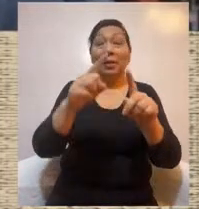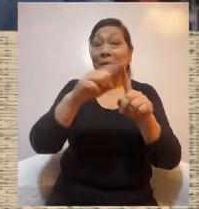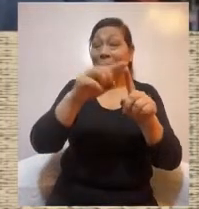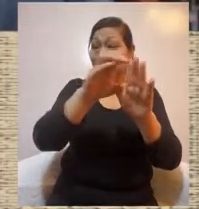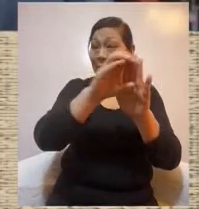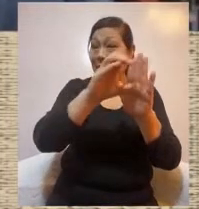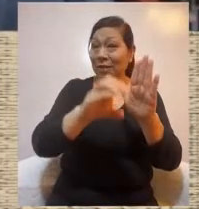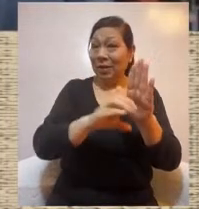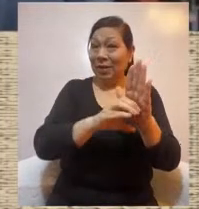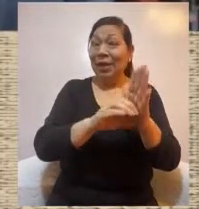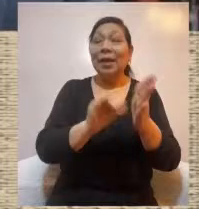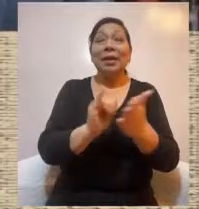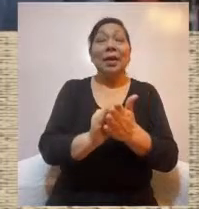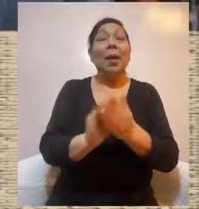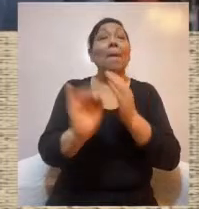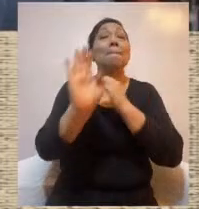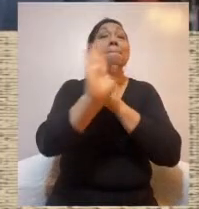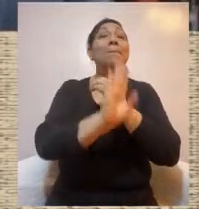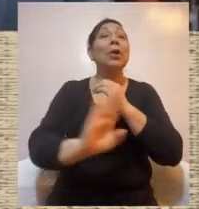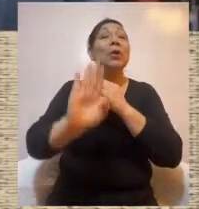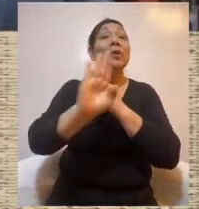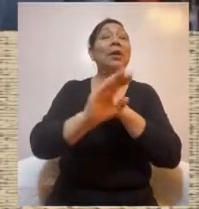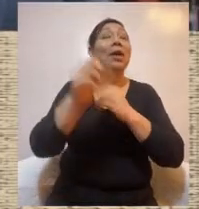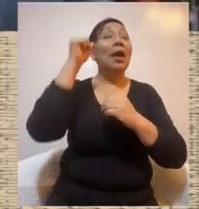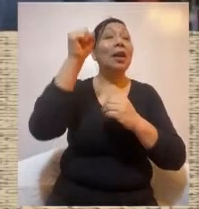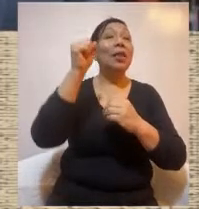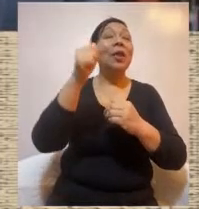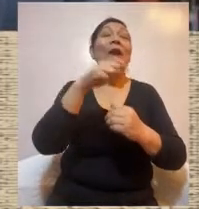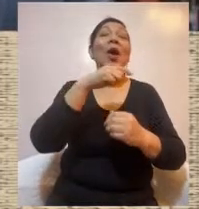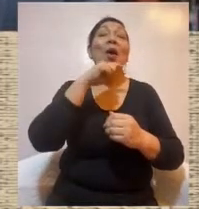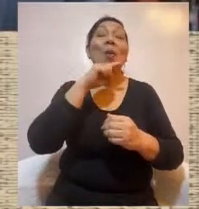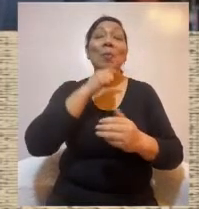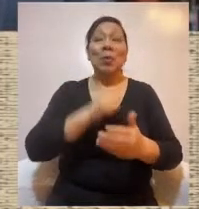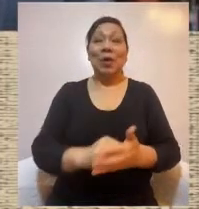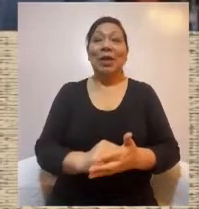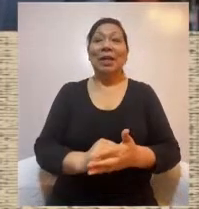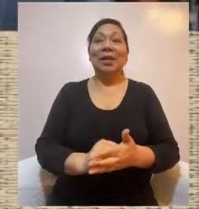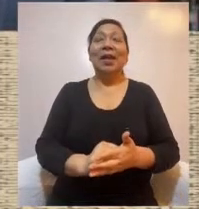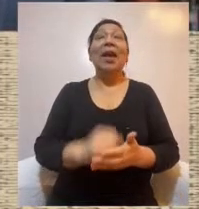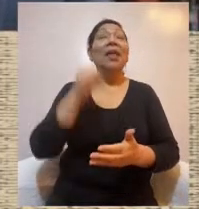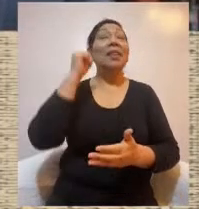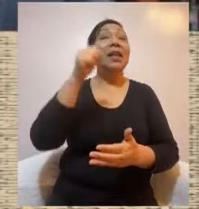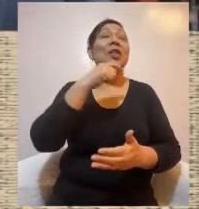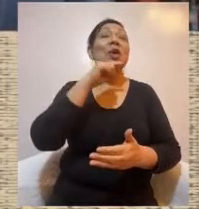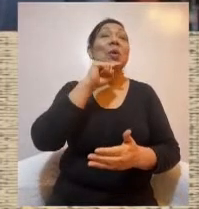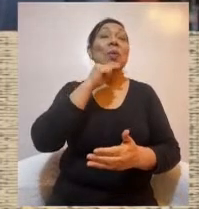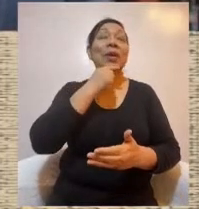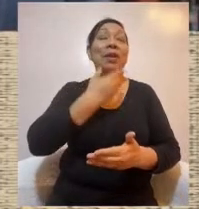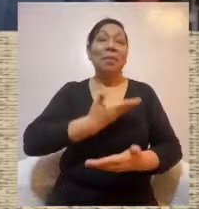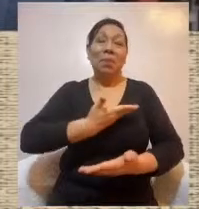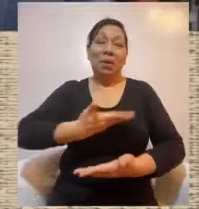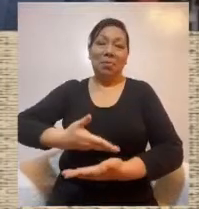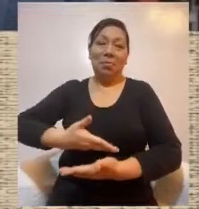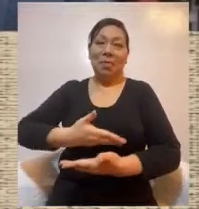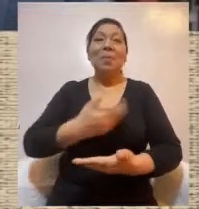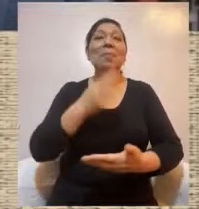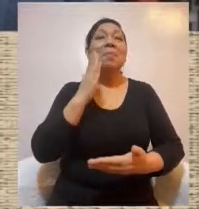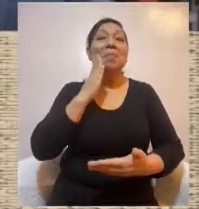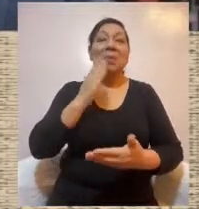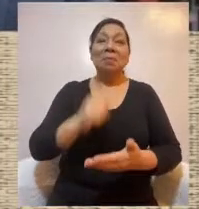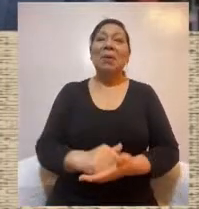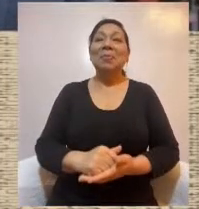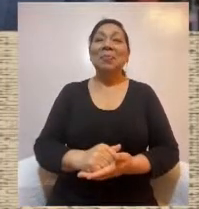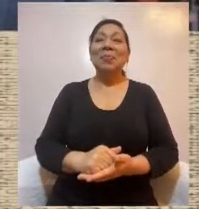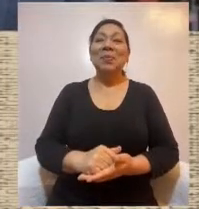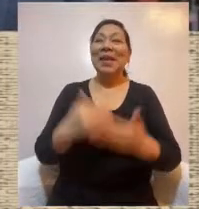Tribunal Constitucional en las que protege los derechos de las mujeres, en este caso, el derecho de una mujer a la lactancia